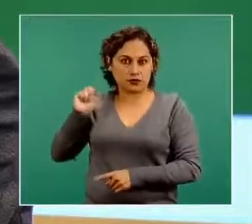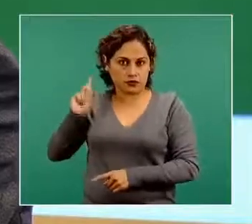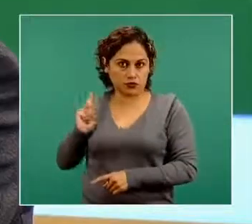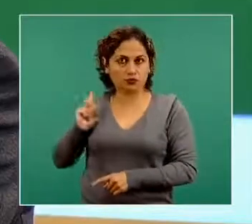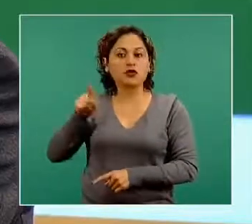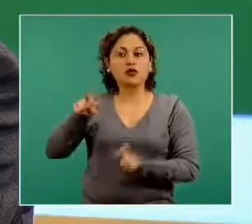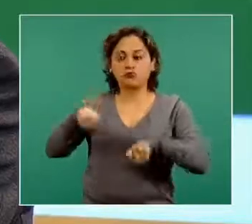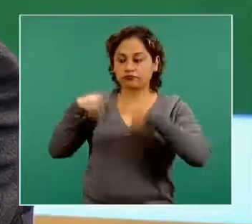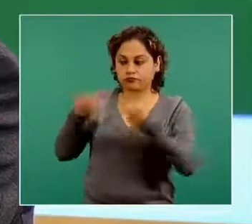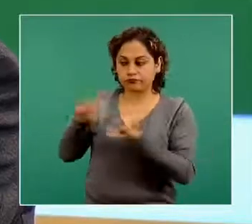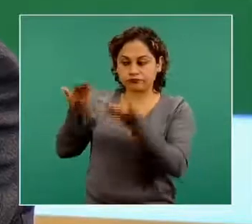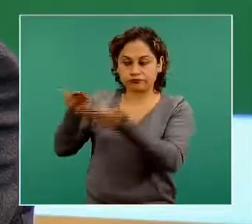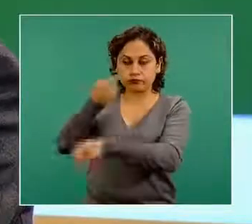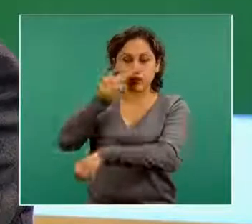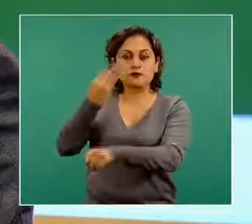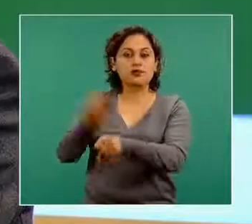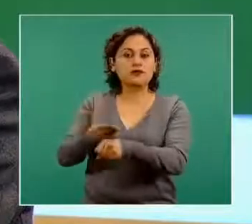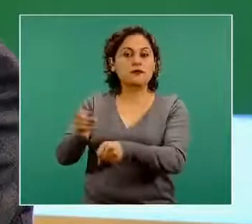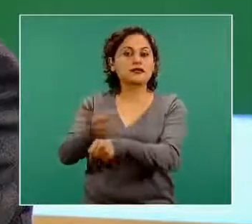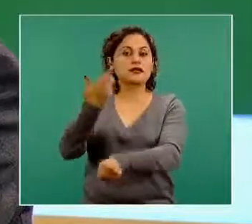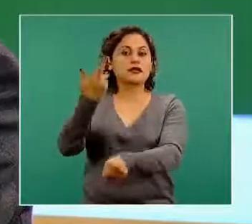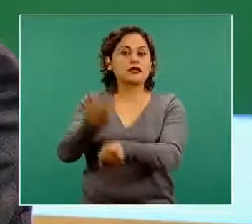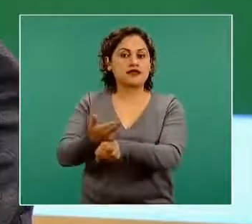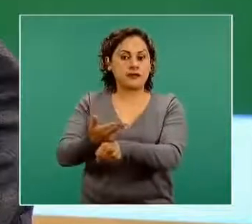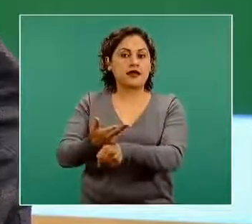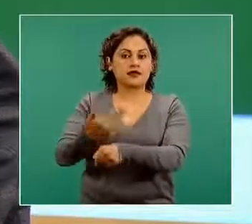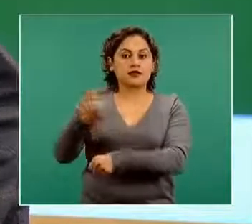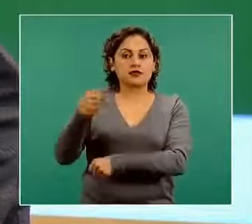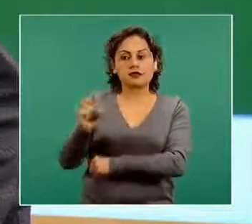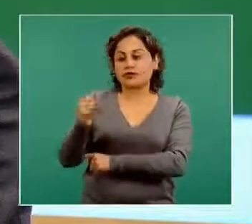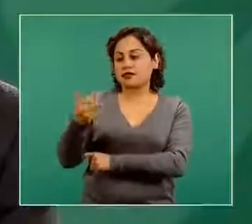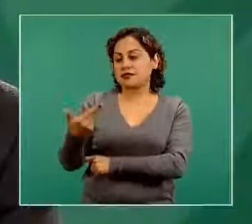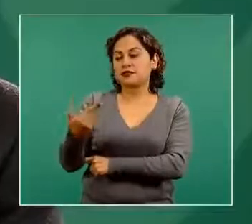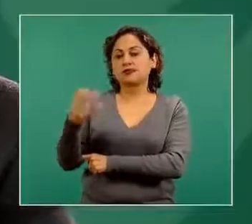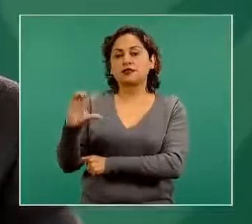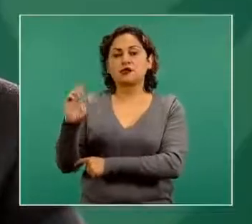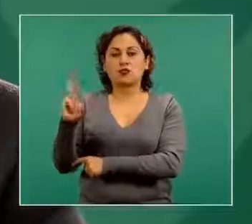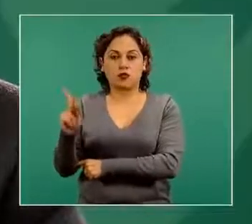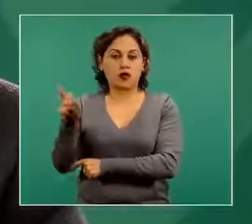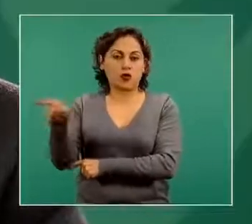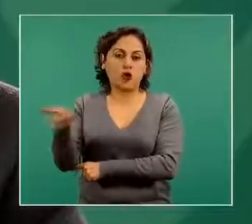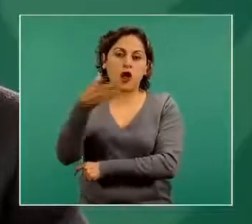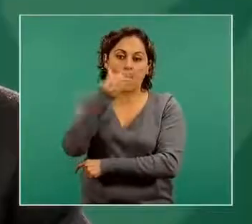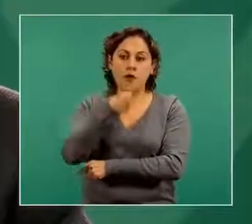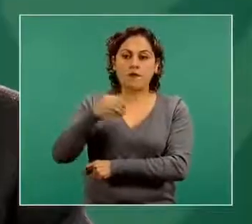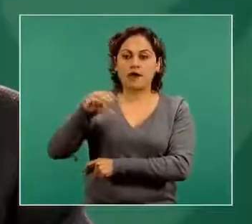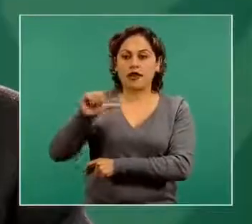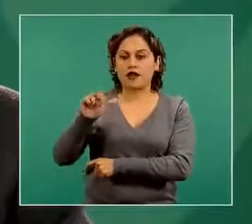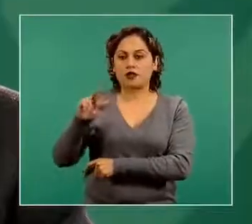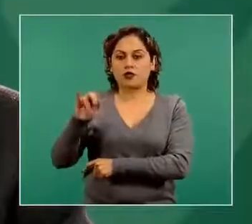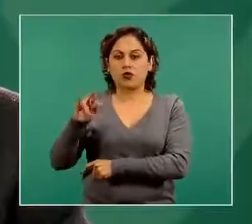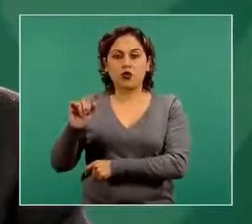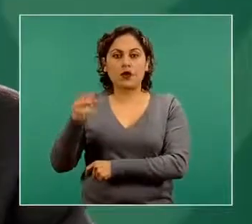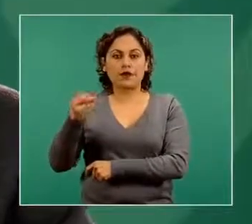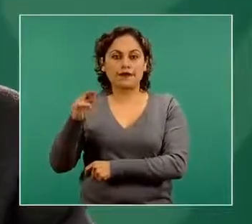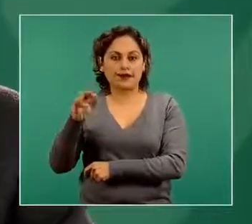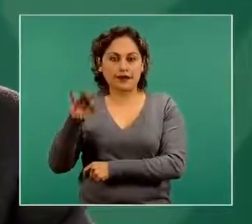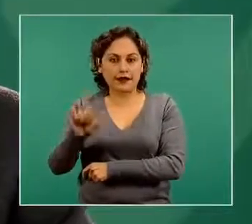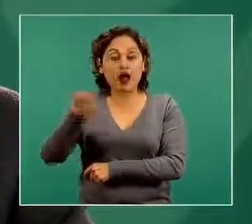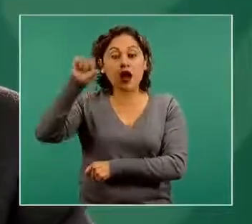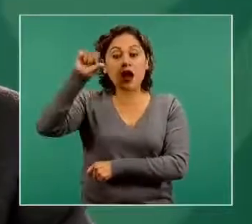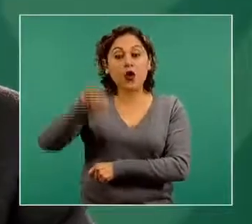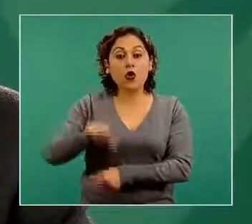designado fue el secretario de Hacienda, Arturo Herrera. Hoy no fue posible concretar la plática que incluso iba a tener el propio